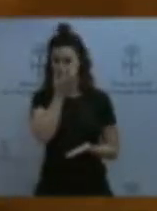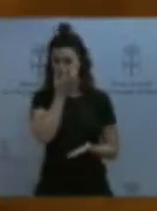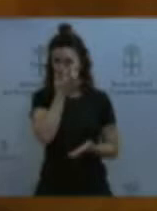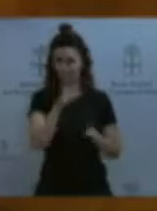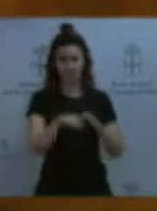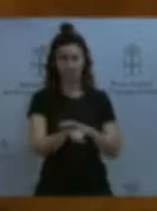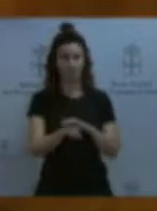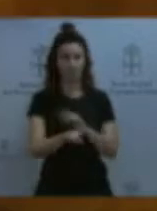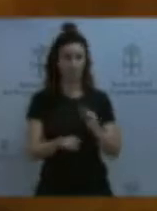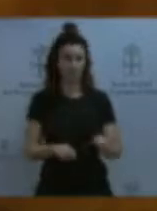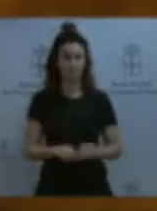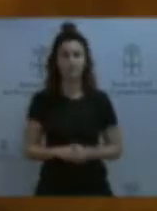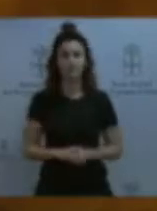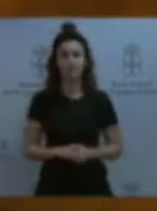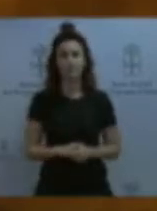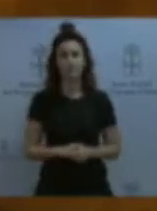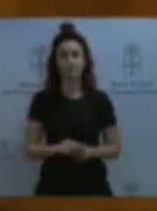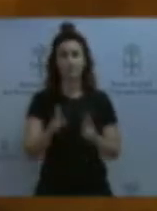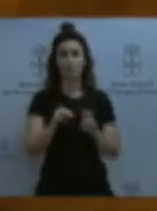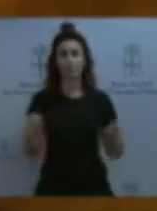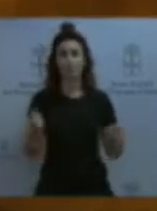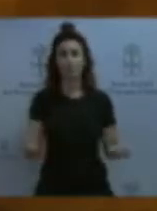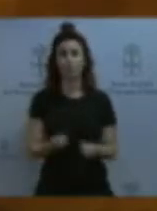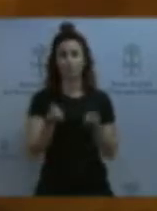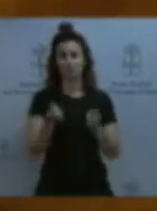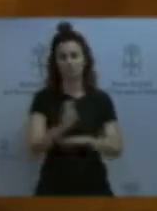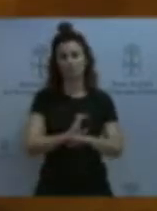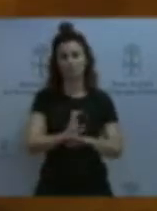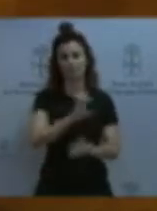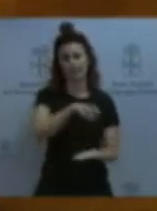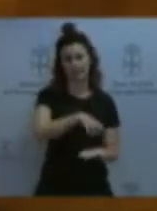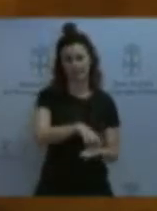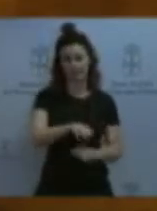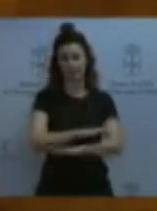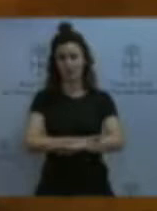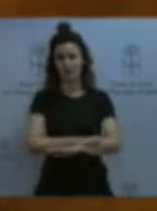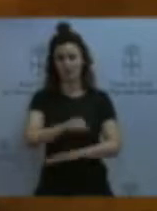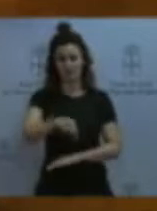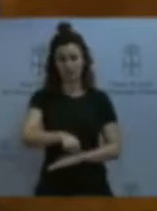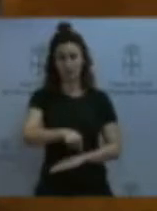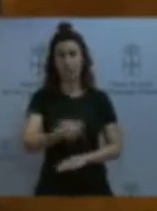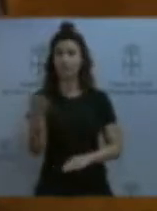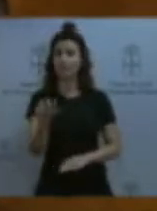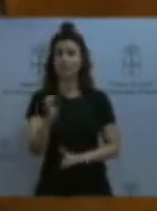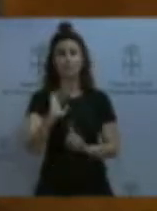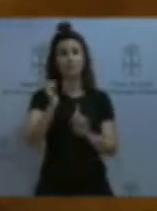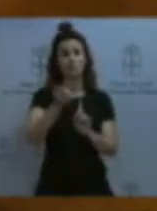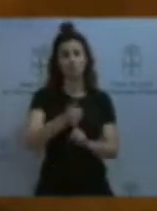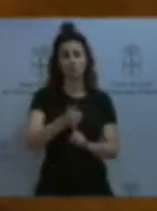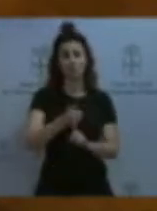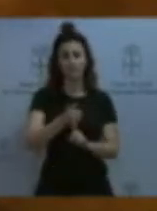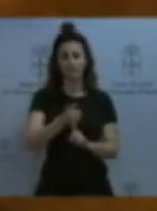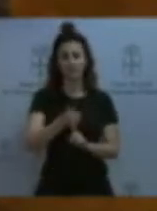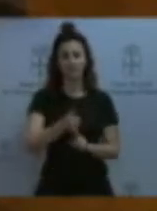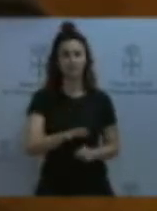otra consejería de este Gobierno y hay que resolverlo entre los departamentos. Tendrá que volver a nosotros, que nos han